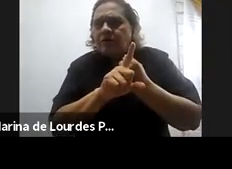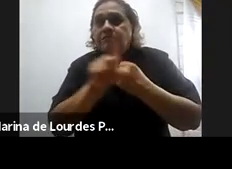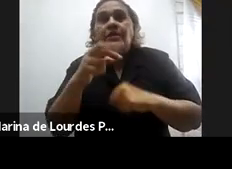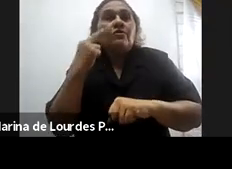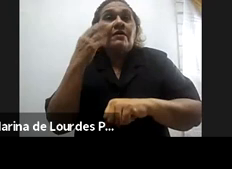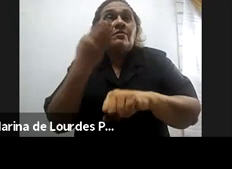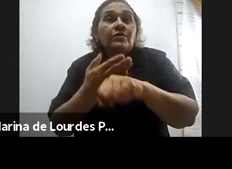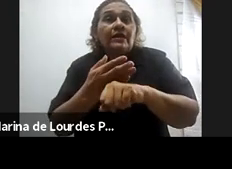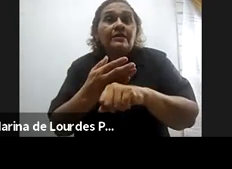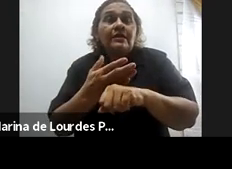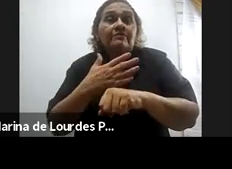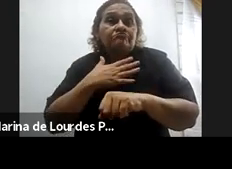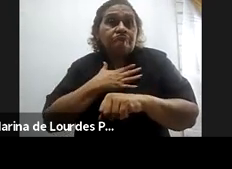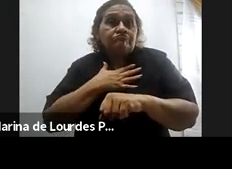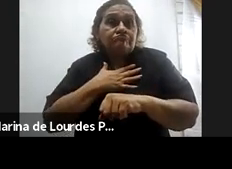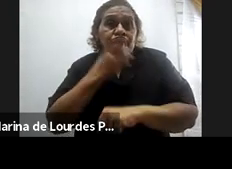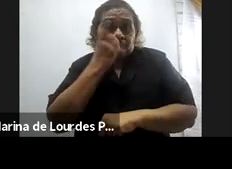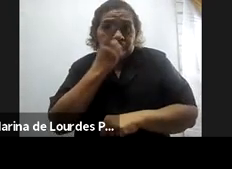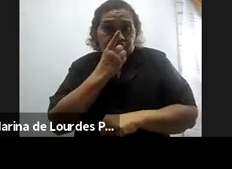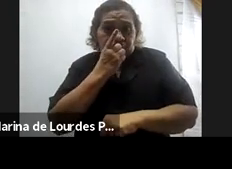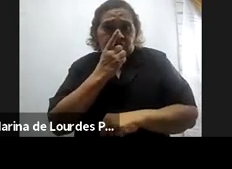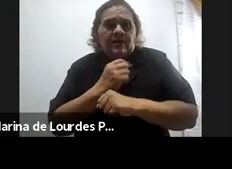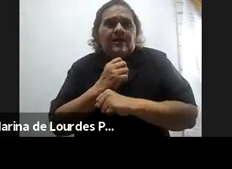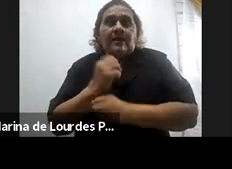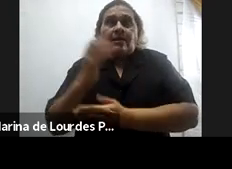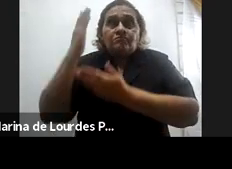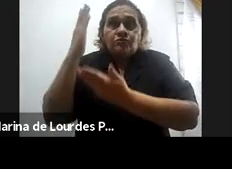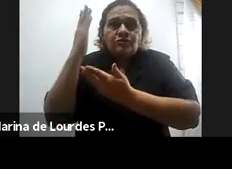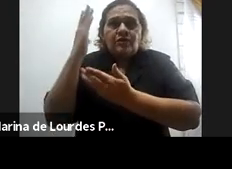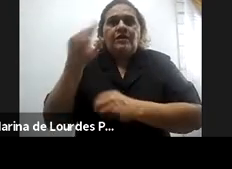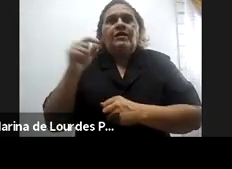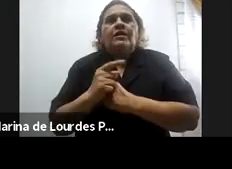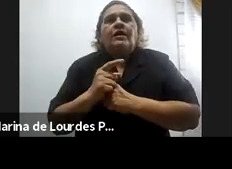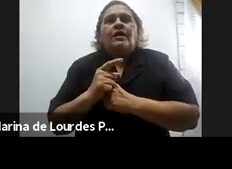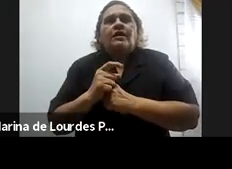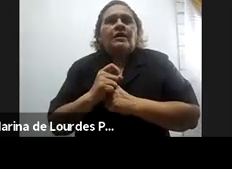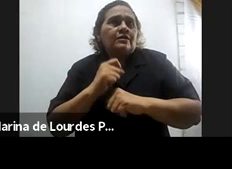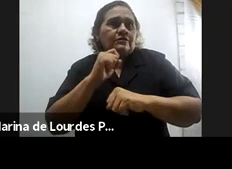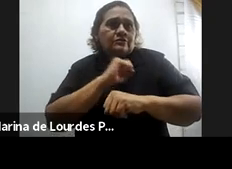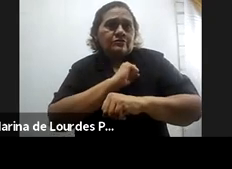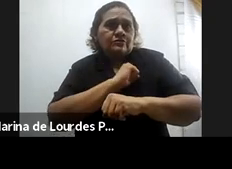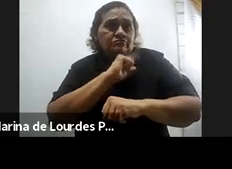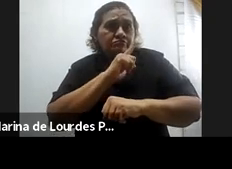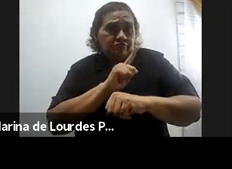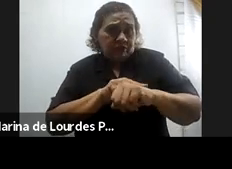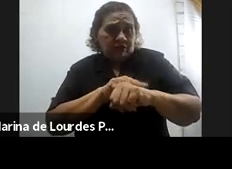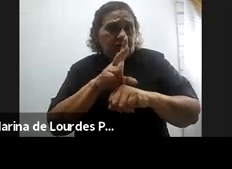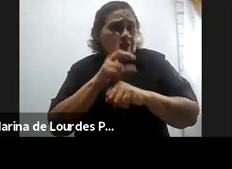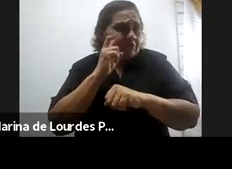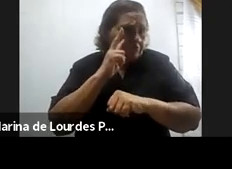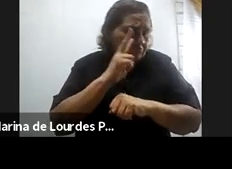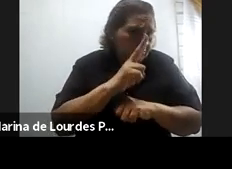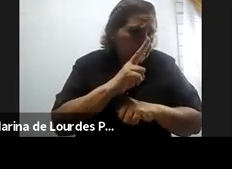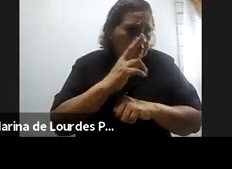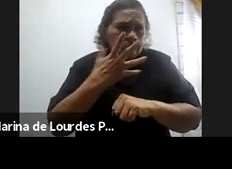de nosotros, ¿no? Finalmente, solicitar la exploración al profesional de la salud. Los pacientes tienen derechos, tenemos derechos